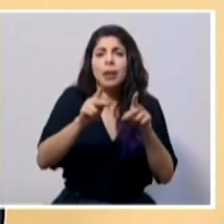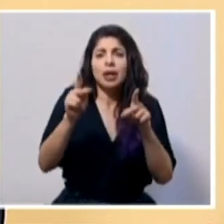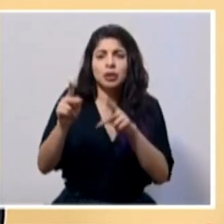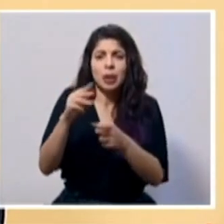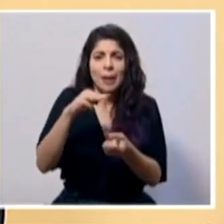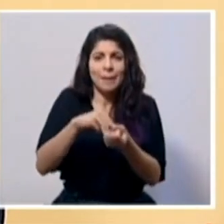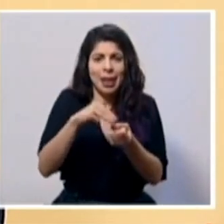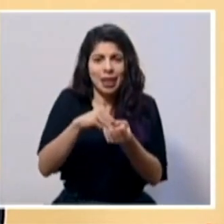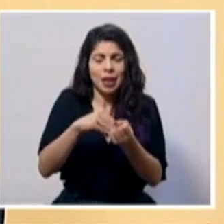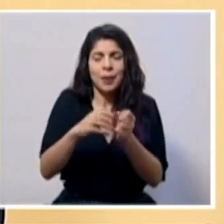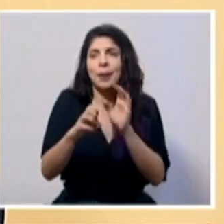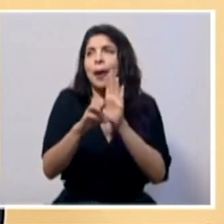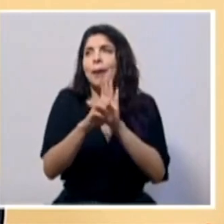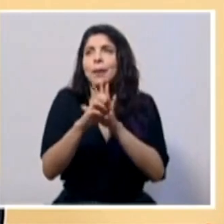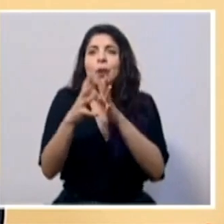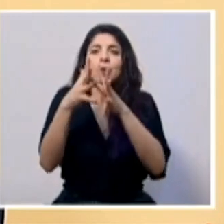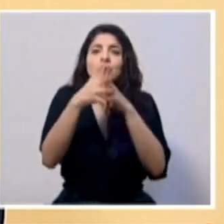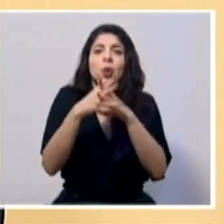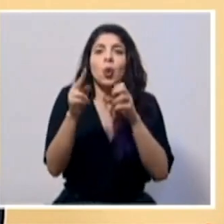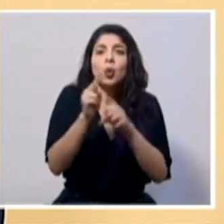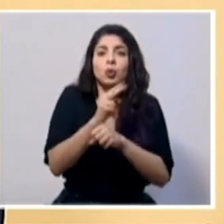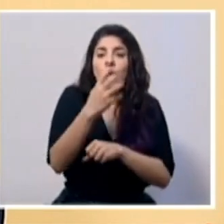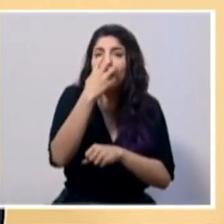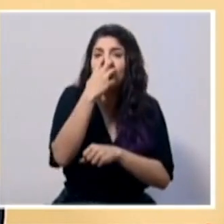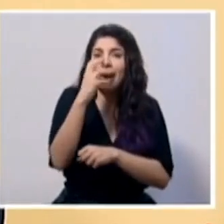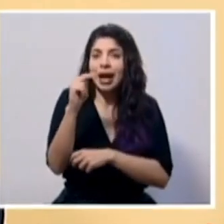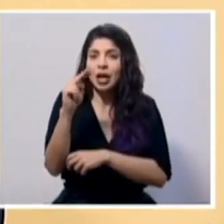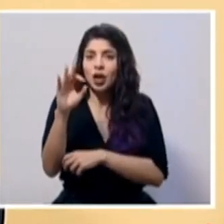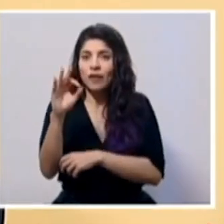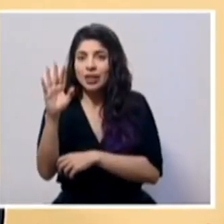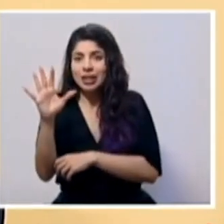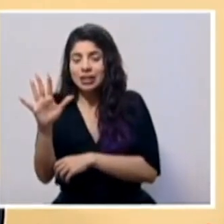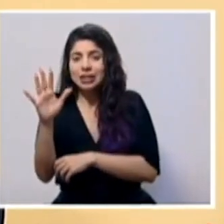médico, como son lo que usan Estados Unidos, la N95, la